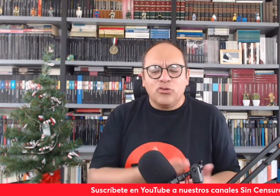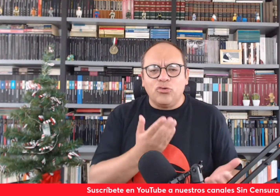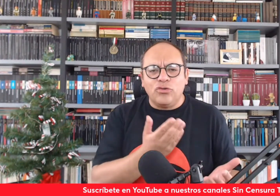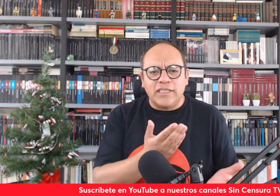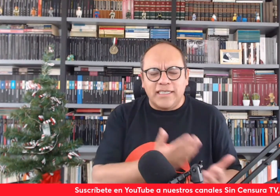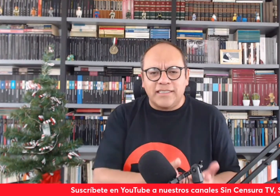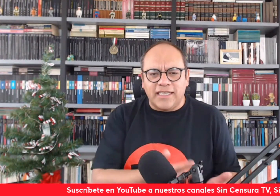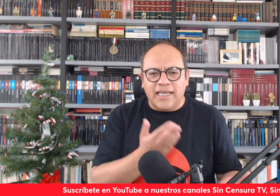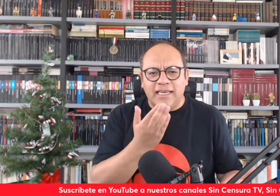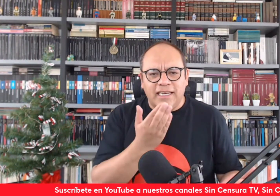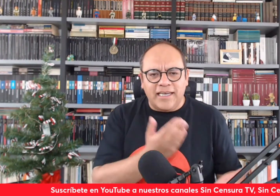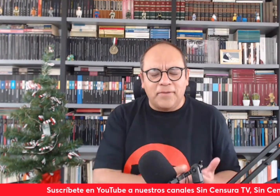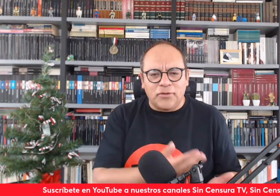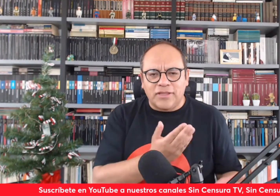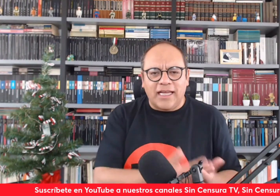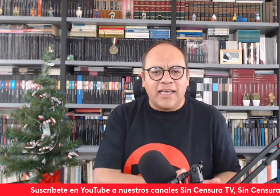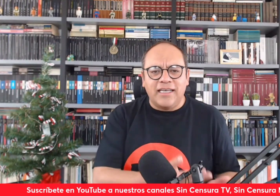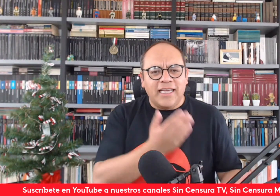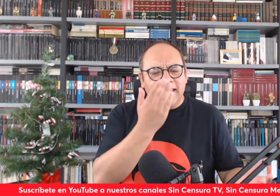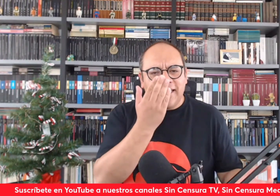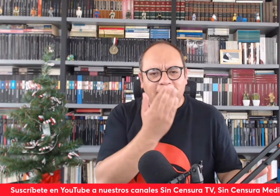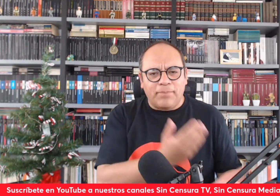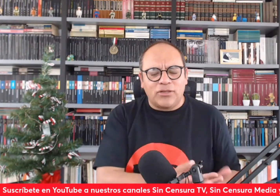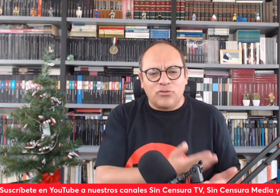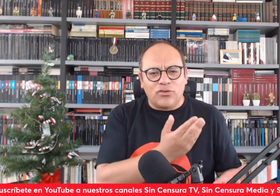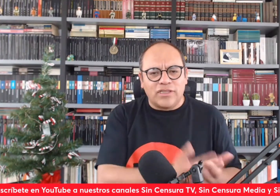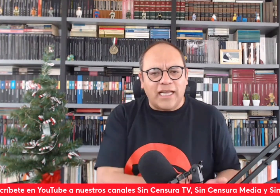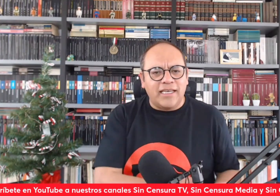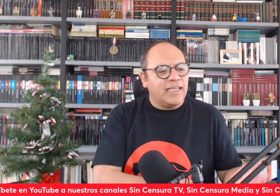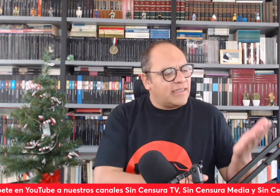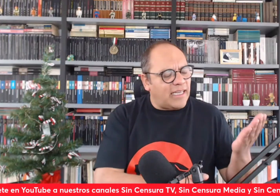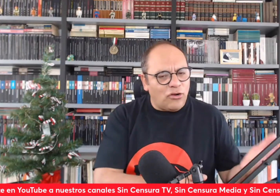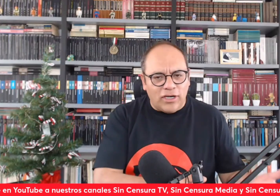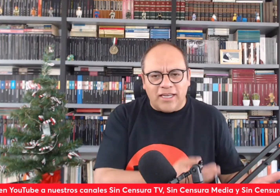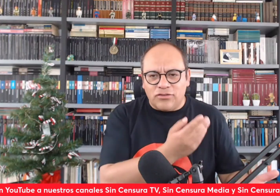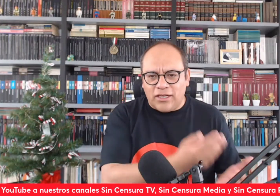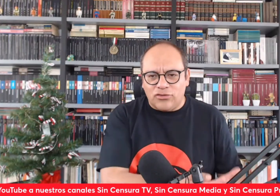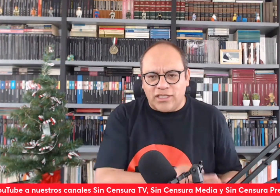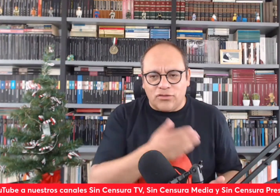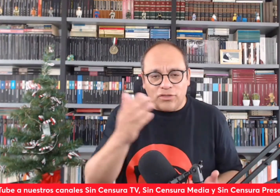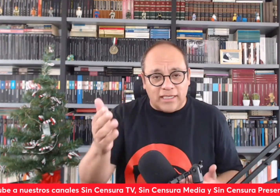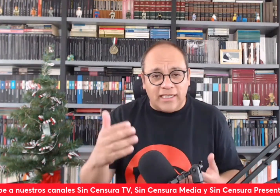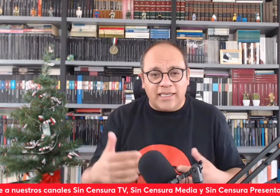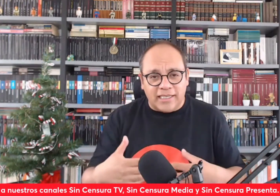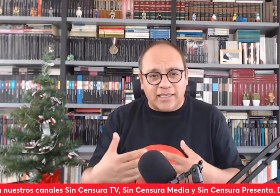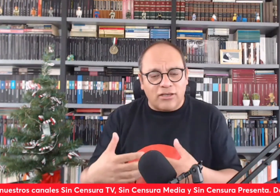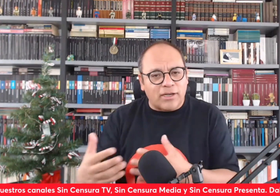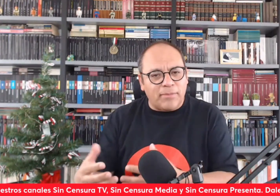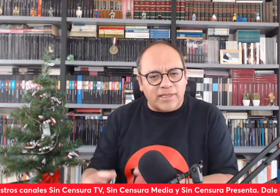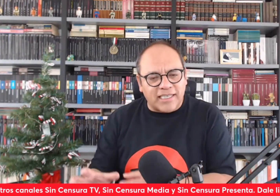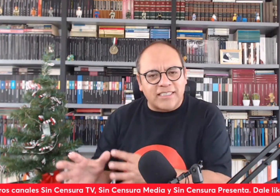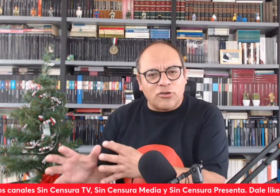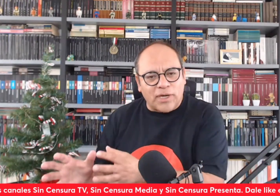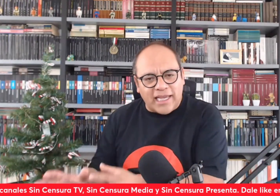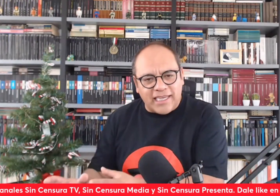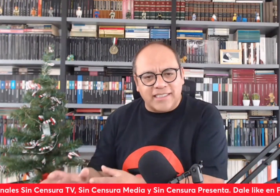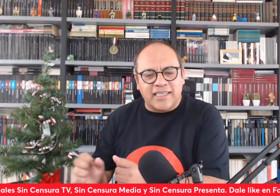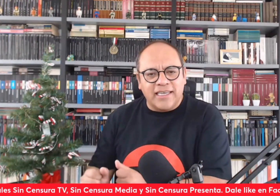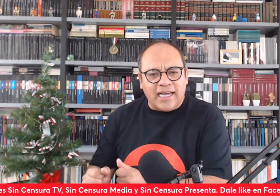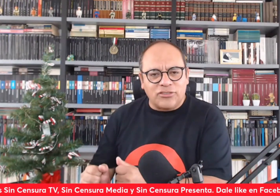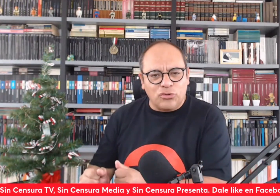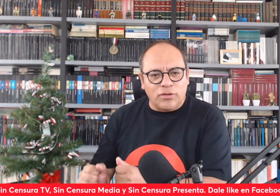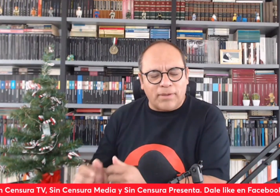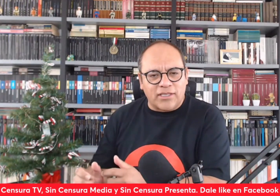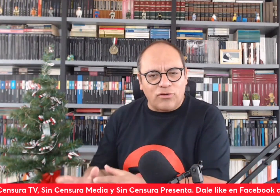bueno, tú dijiste en el libro tal, en el capítulo tal, te lo leo, te lo cito, y quiero que me platiques sobre